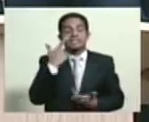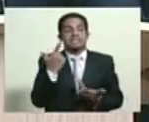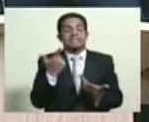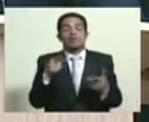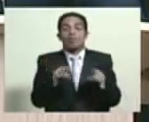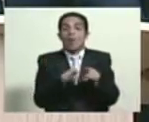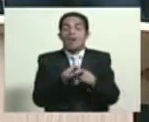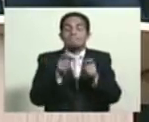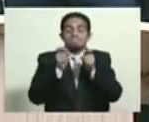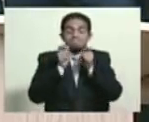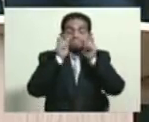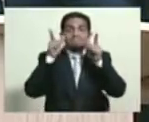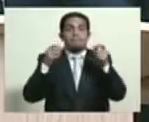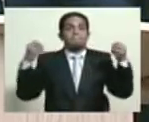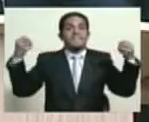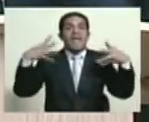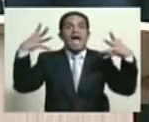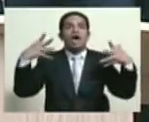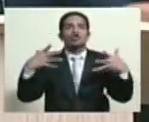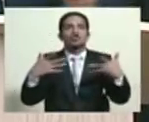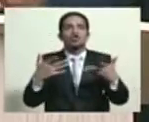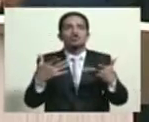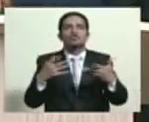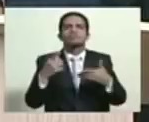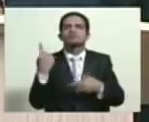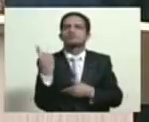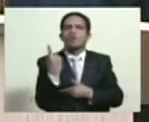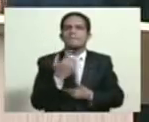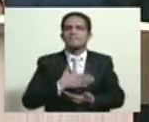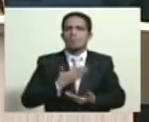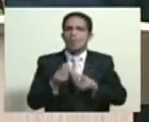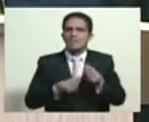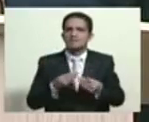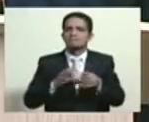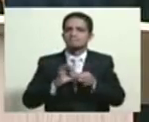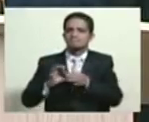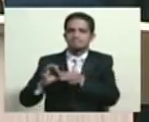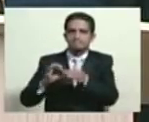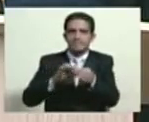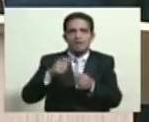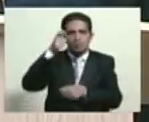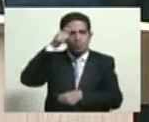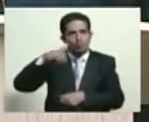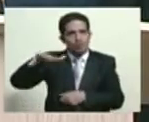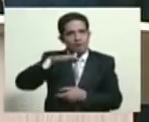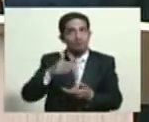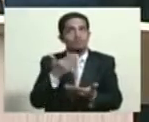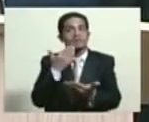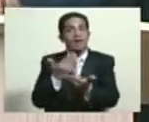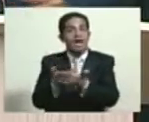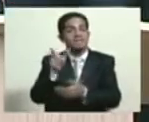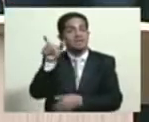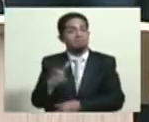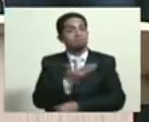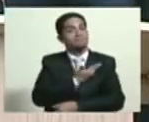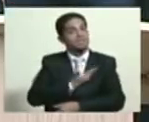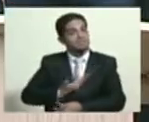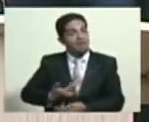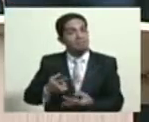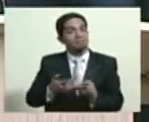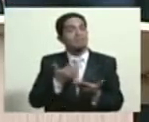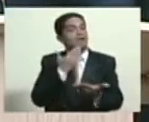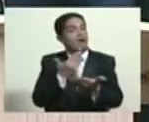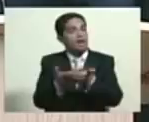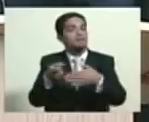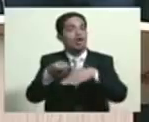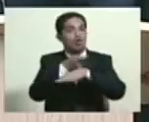lograr un pueblo unido como el pueblo de Venezuela, unido a su revolución, a la vida, a su presidente, a su gobierno bolivariano.